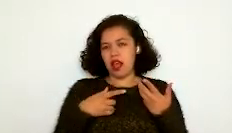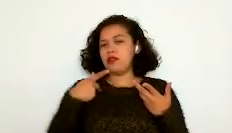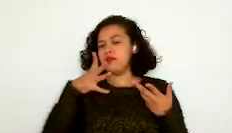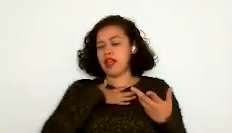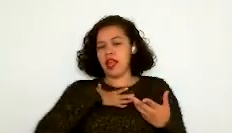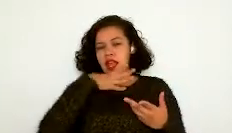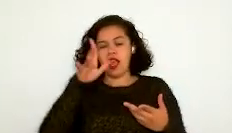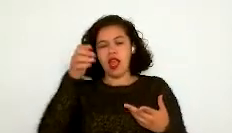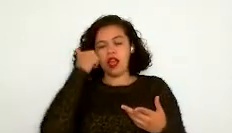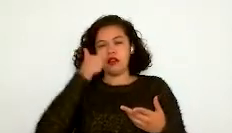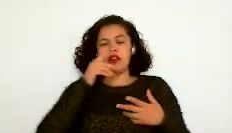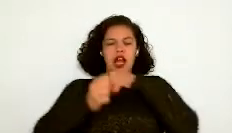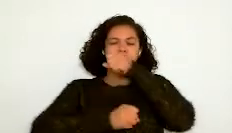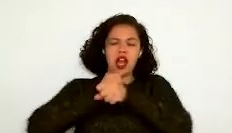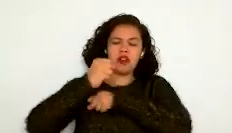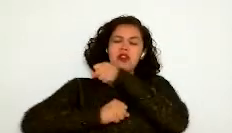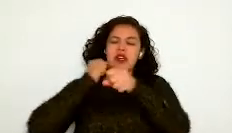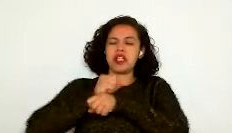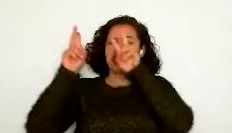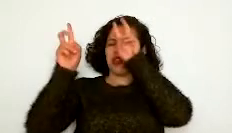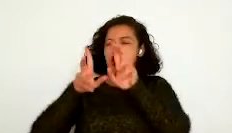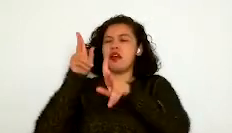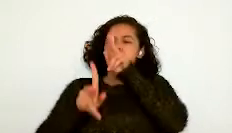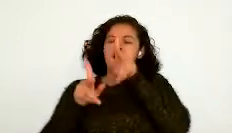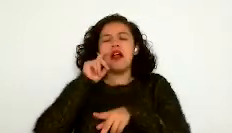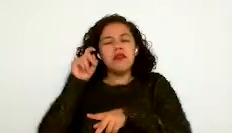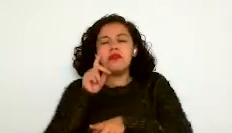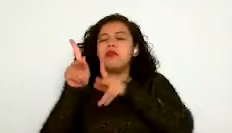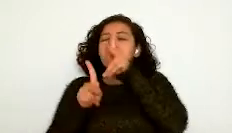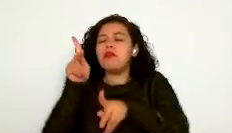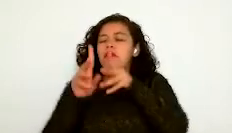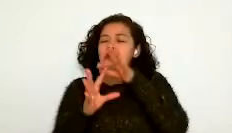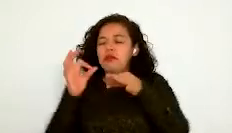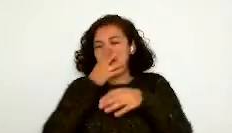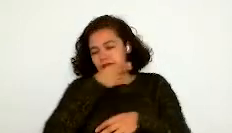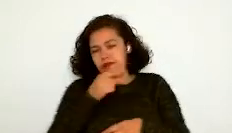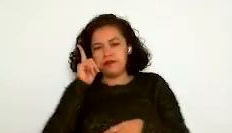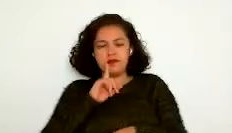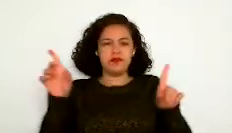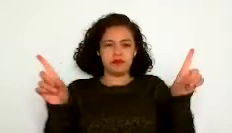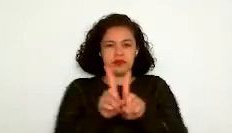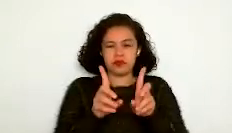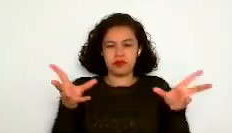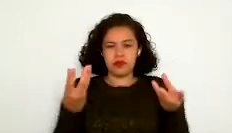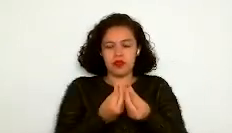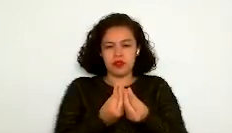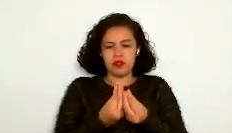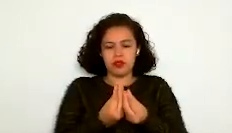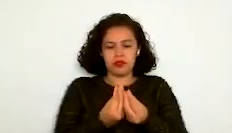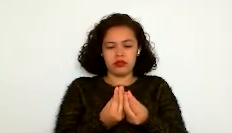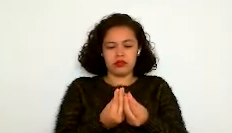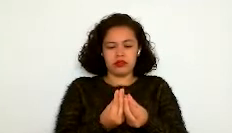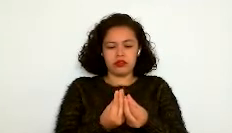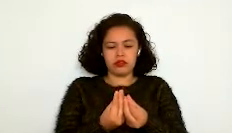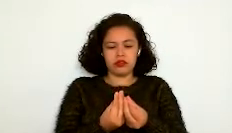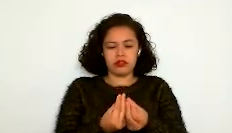Tocaba estos temas de sexualidad en las sesiones que tenía, una serie de talleres donde juntaba hombres, mujeres, ¿no? Y nunca lograba que